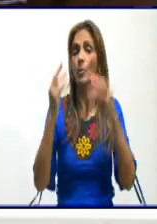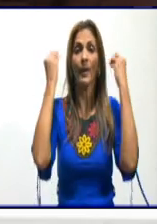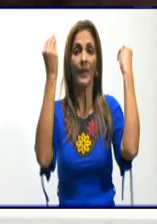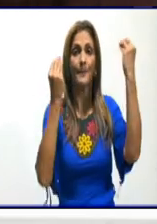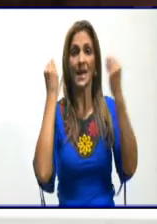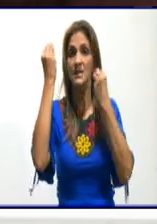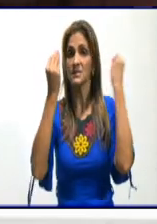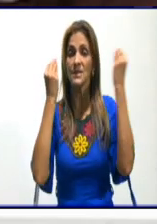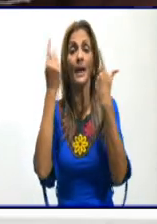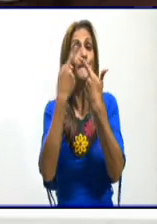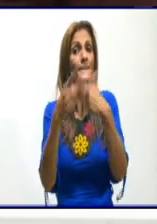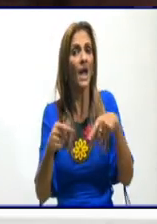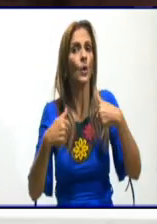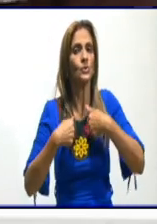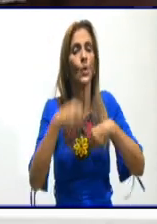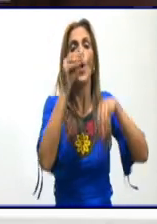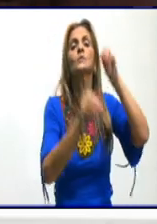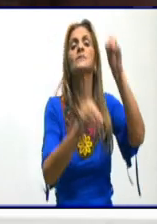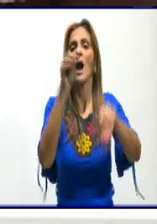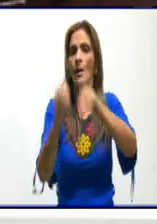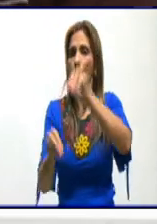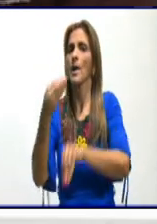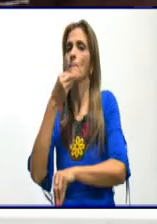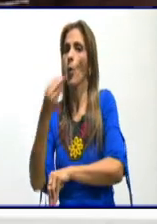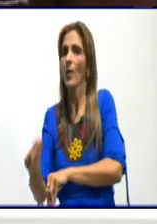ser, pero yo llamo a que